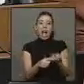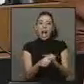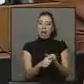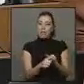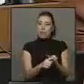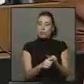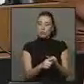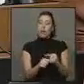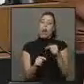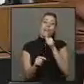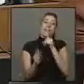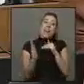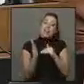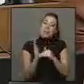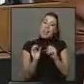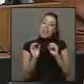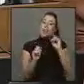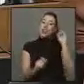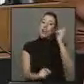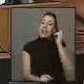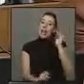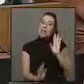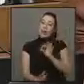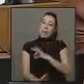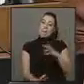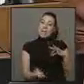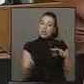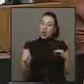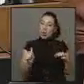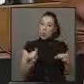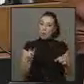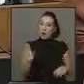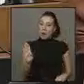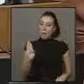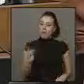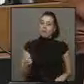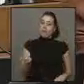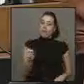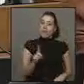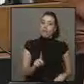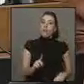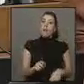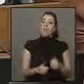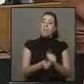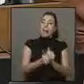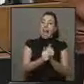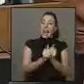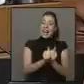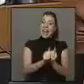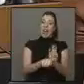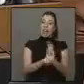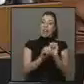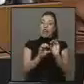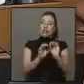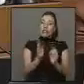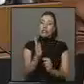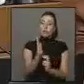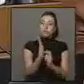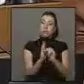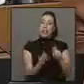abusos. Queda pendiente en educación general, y esperamos que el ministro cumpla su palabra, el reposicionar la profesión docente desde su formación, carrera y